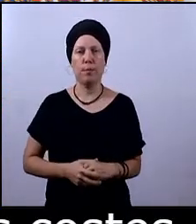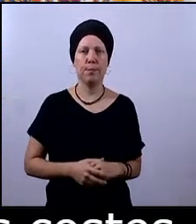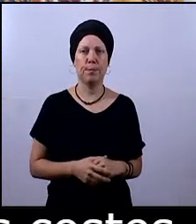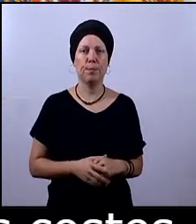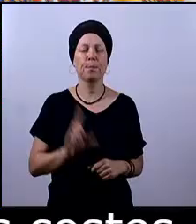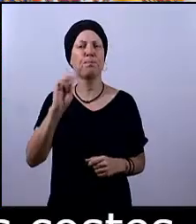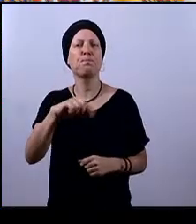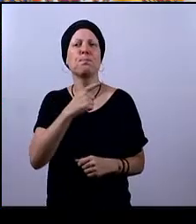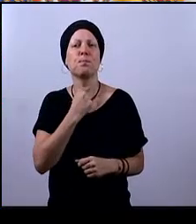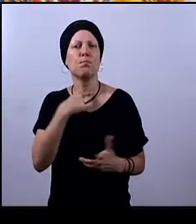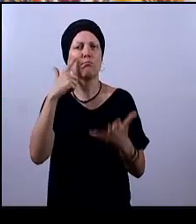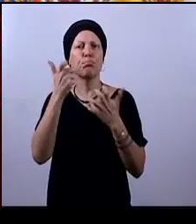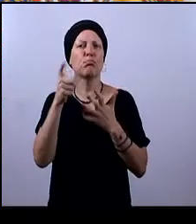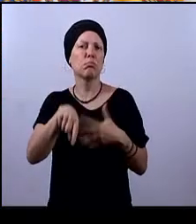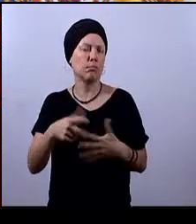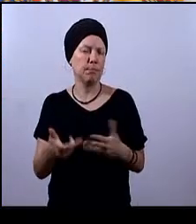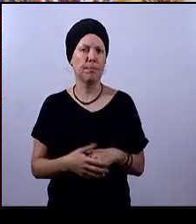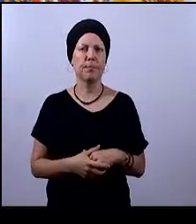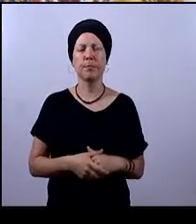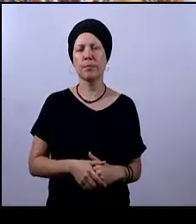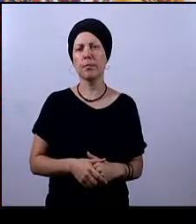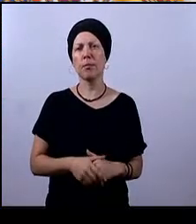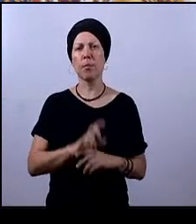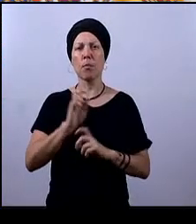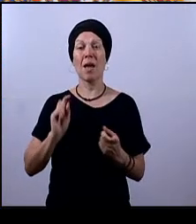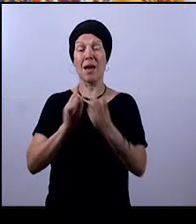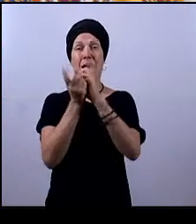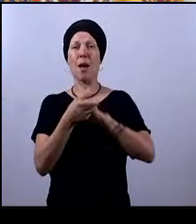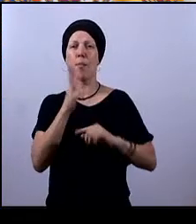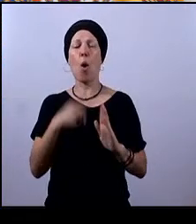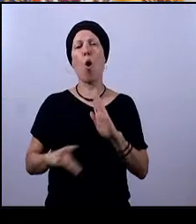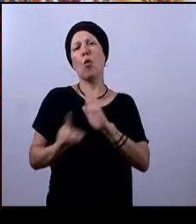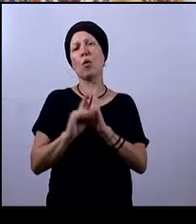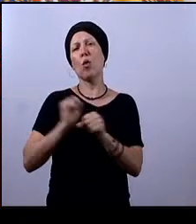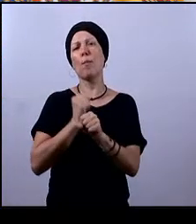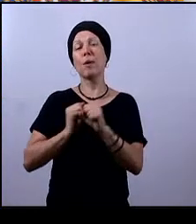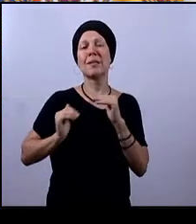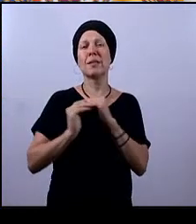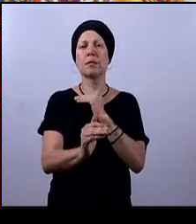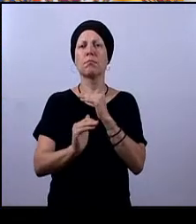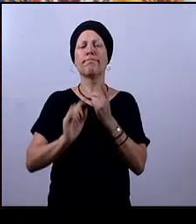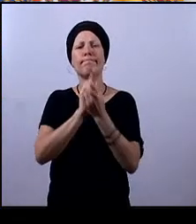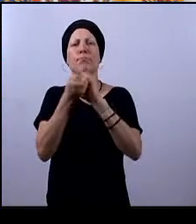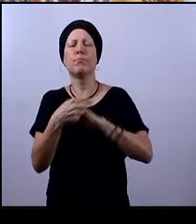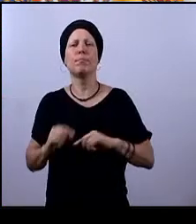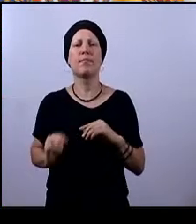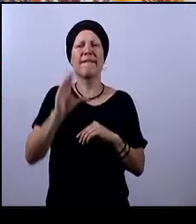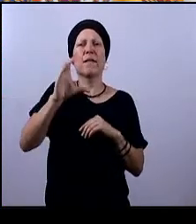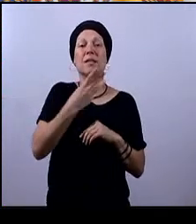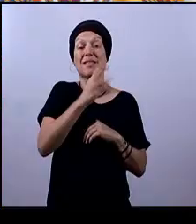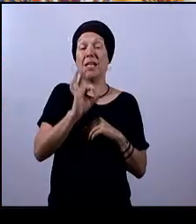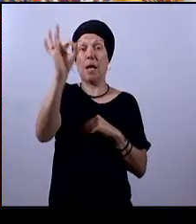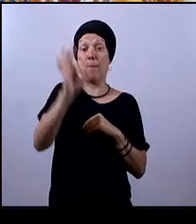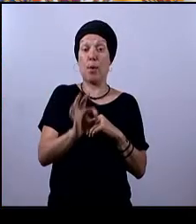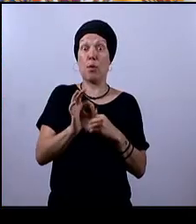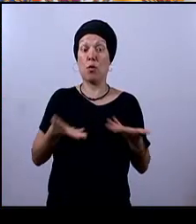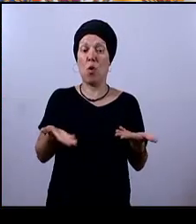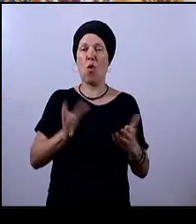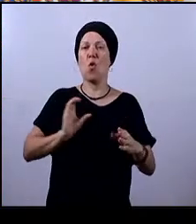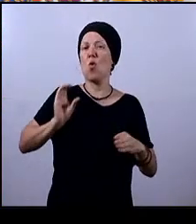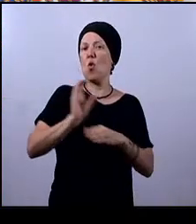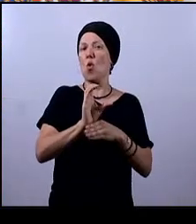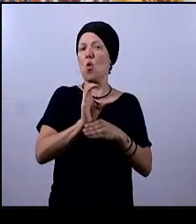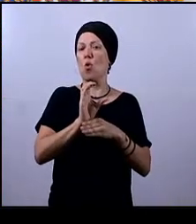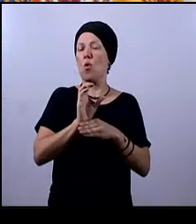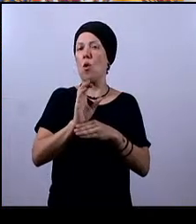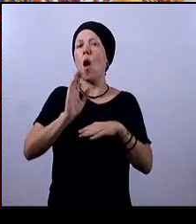Me gustaría destacar también que la modificación del Decreto de Empleo Estable contempla el incremento del 30% de la ayuda